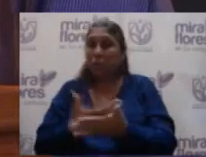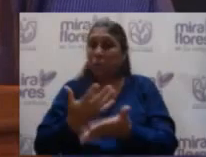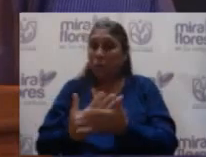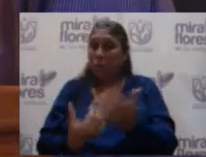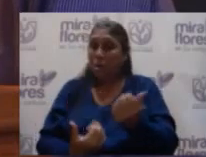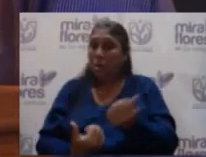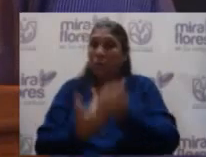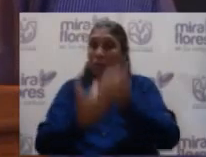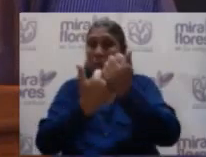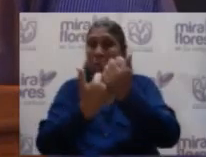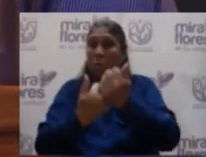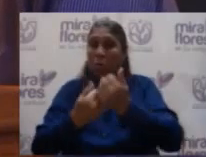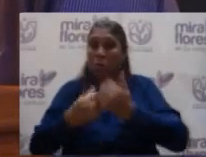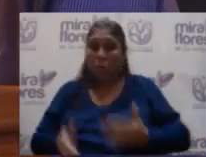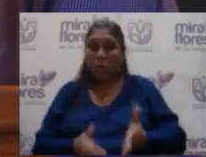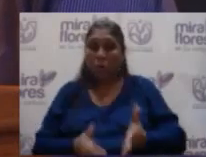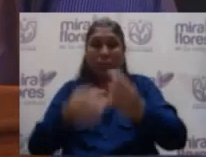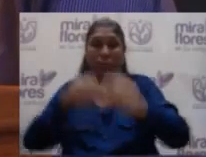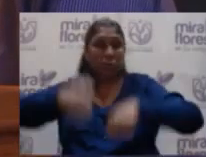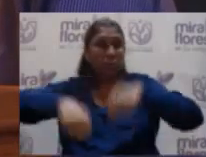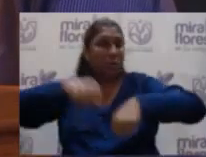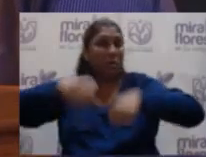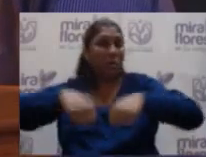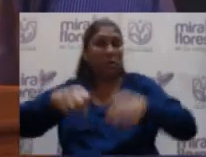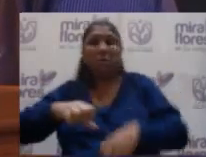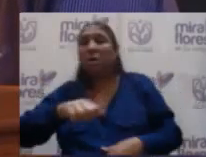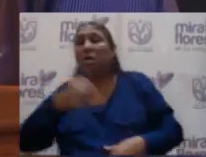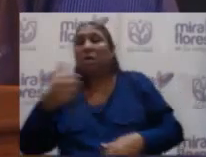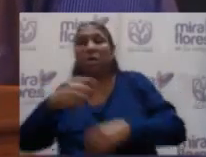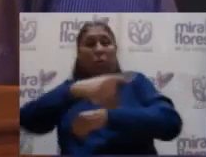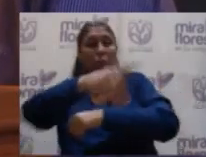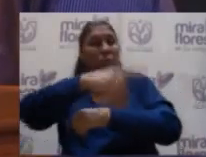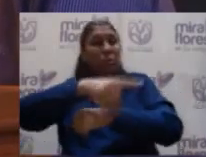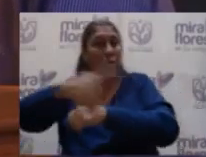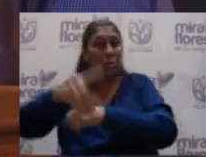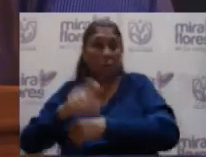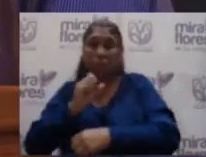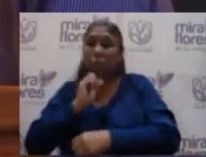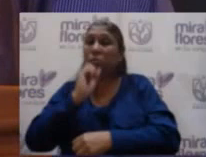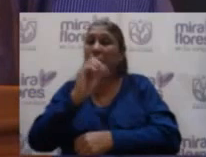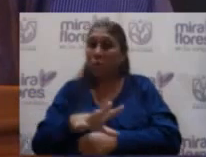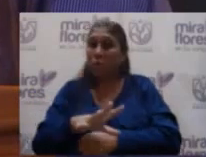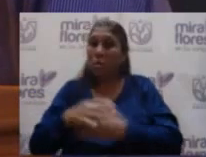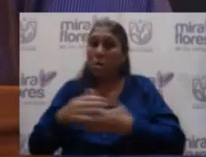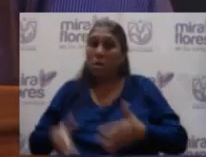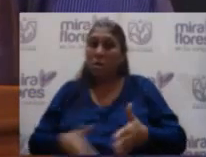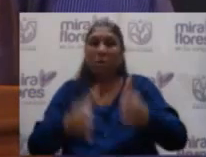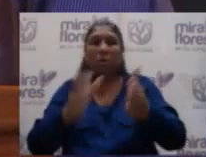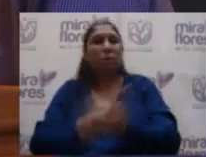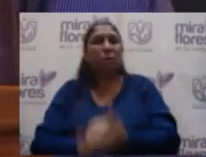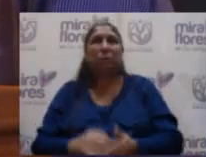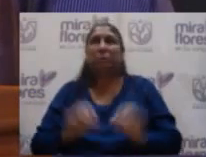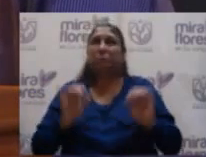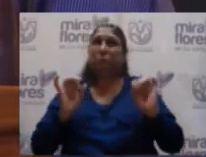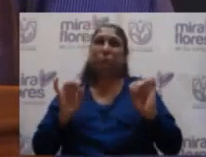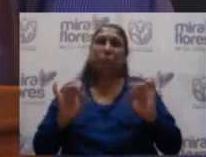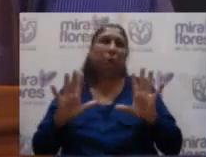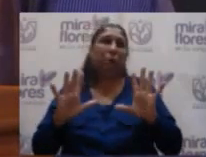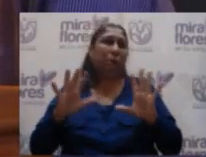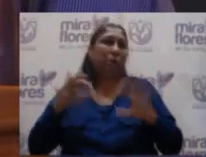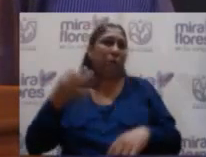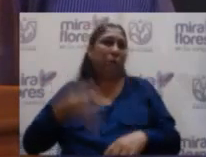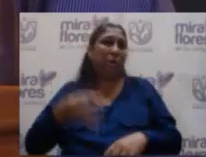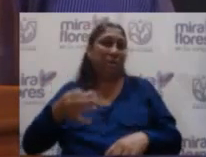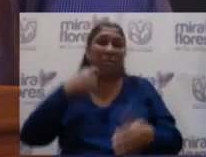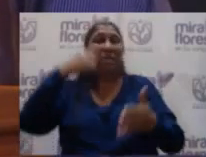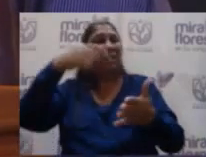y apoyo ciclovías, pero voy a otros distritos que usted ha mencionado, y hay ciclovías que son espantosas realmente. Si eso vamos